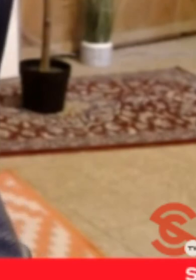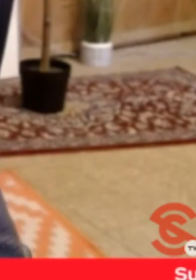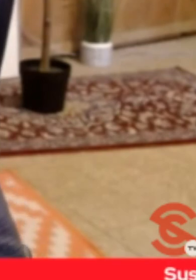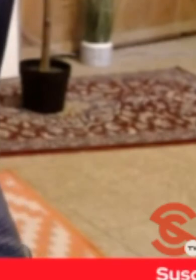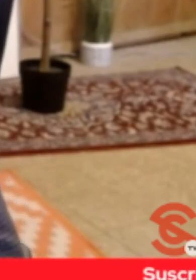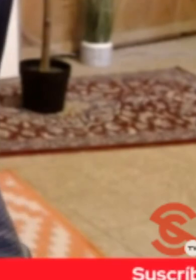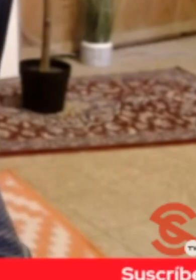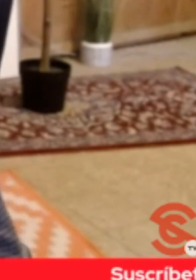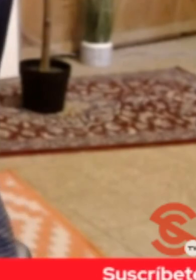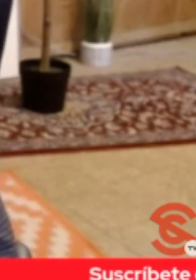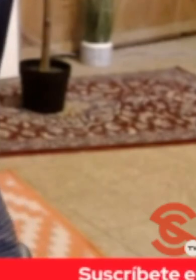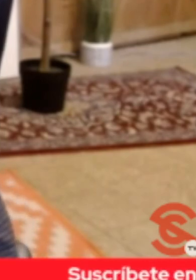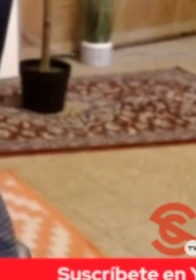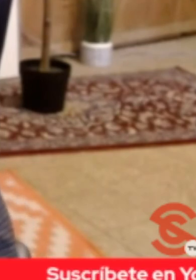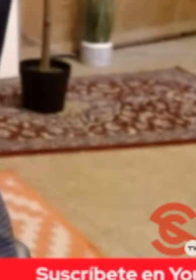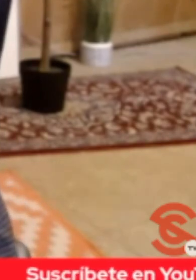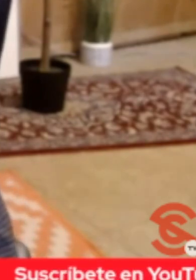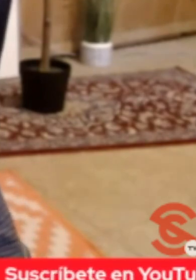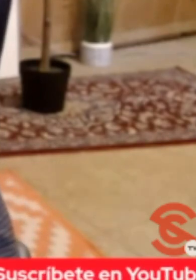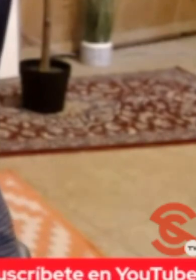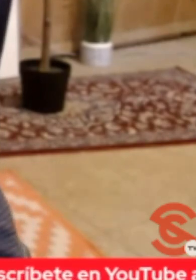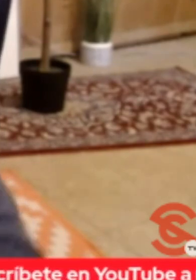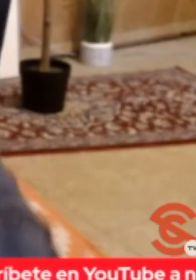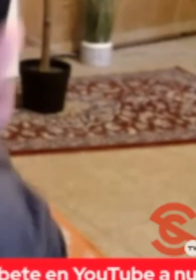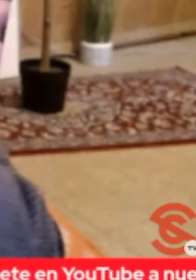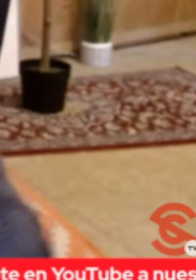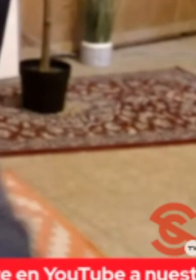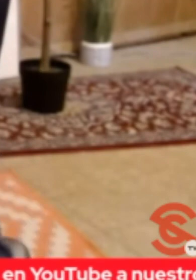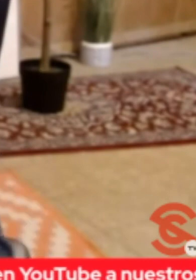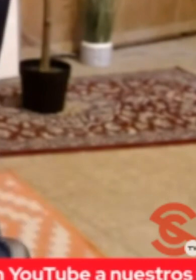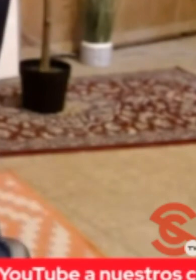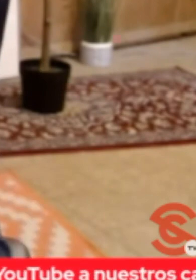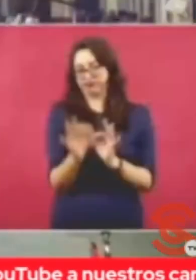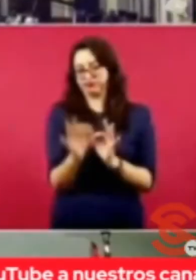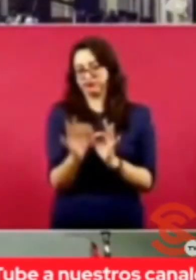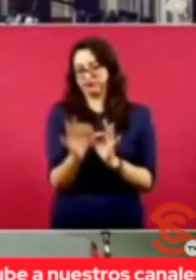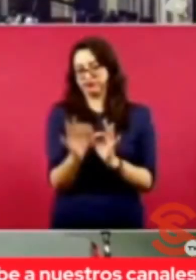la especulación no tiene cabida en el periodismo.